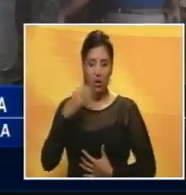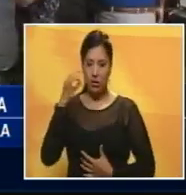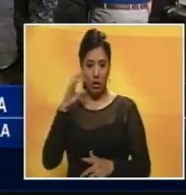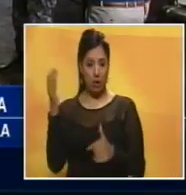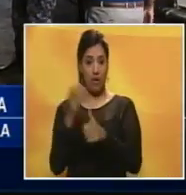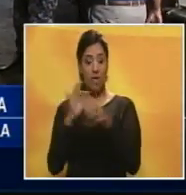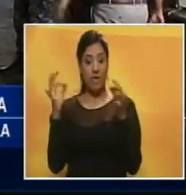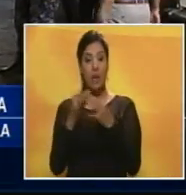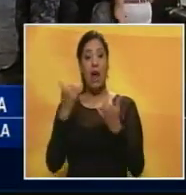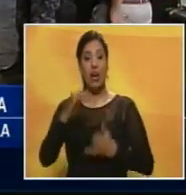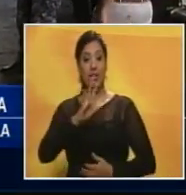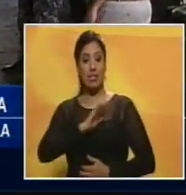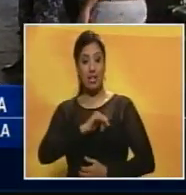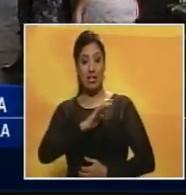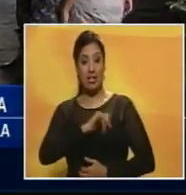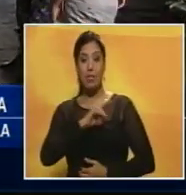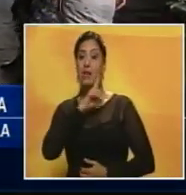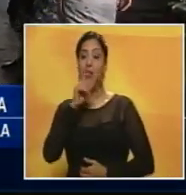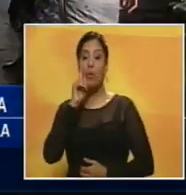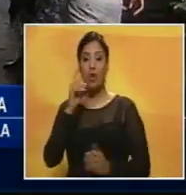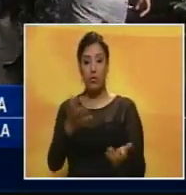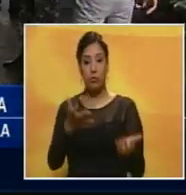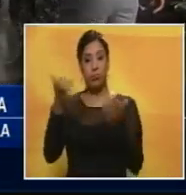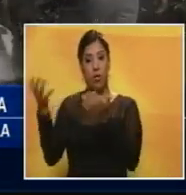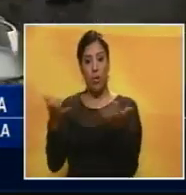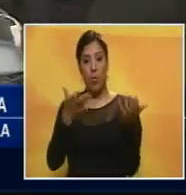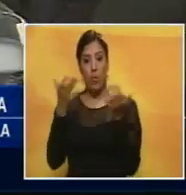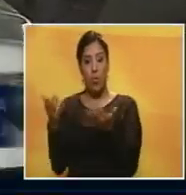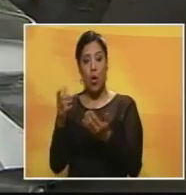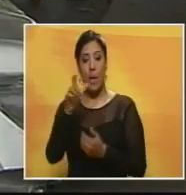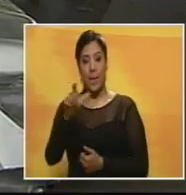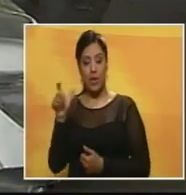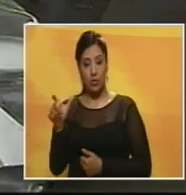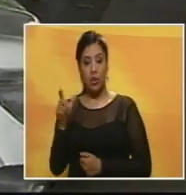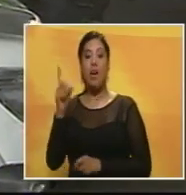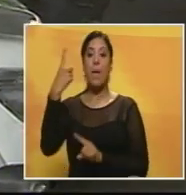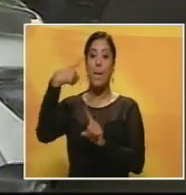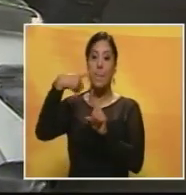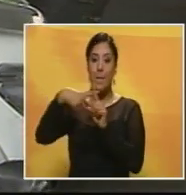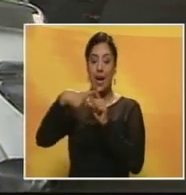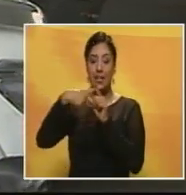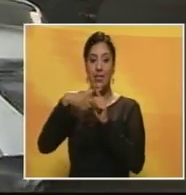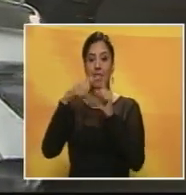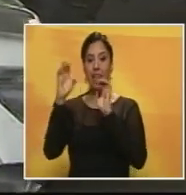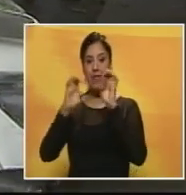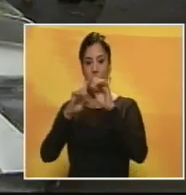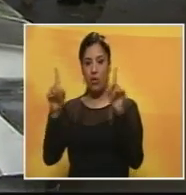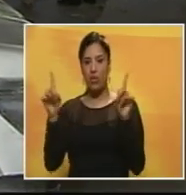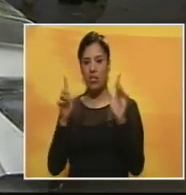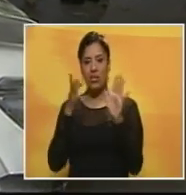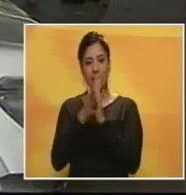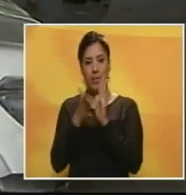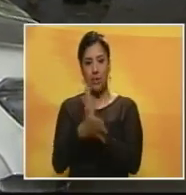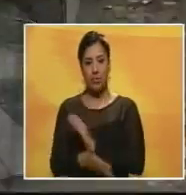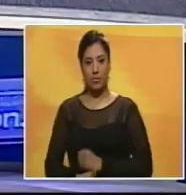hallazgo. Funcionarios del CICPC realizan el levantamiento de los cadáveres, además de la planimetría en el